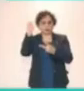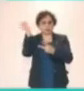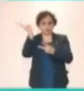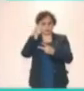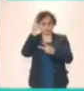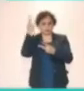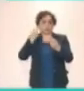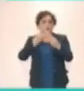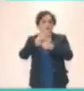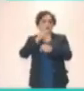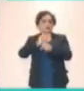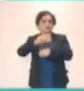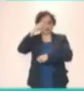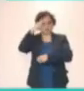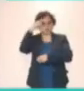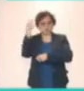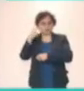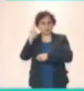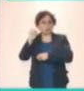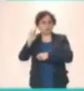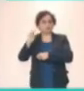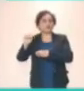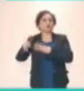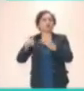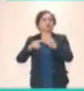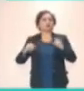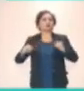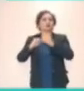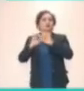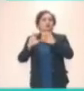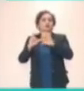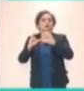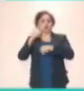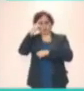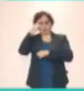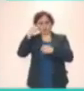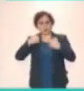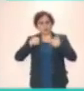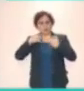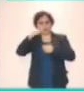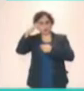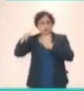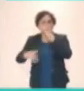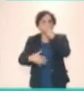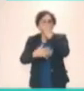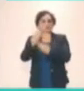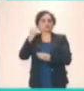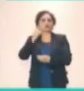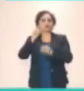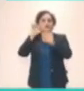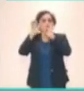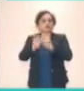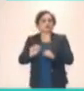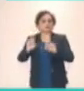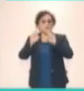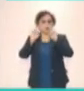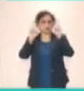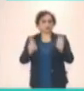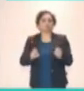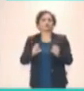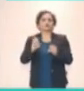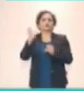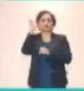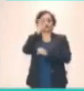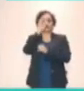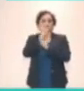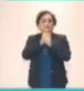Autónoma de México y el Instituto Chiapaneco de Educación para Jóvenes y Adultos, con el proyecto denominado Divulgación Científica